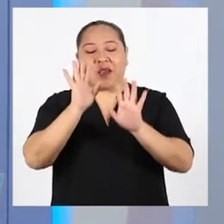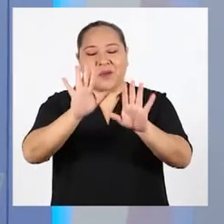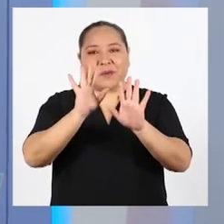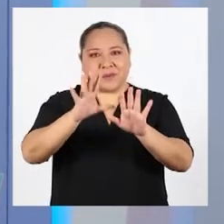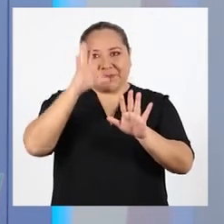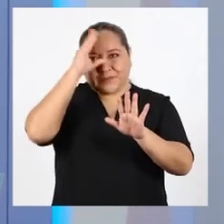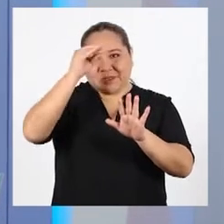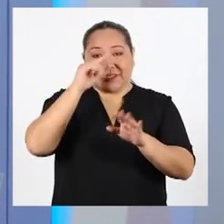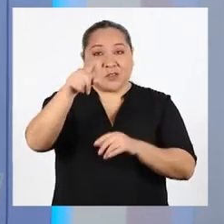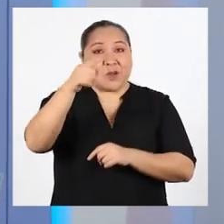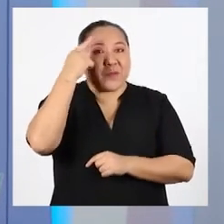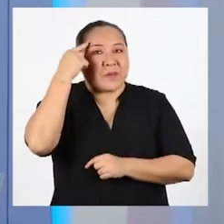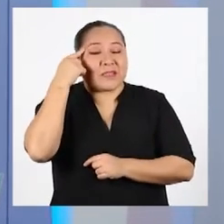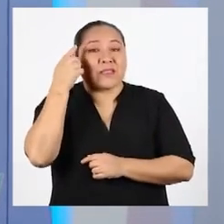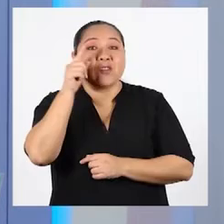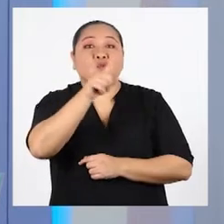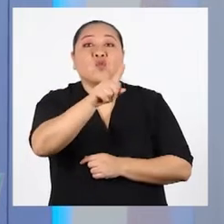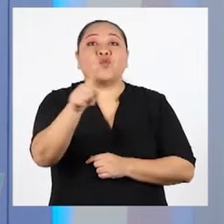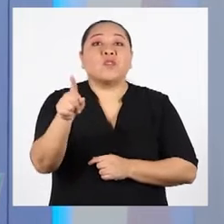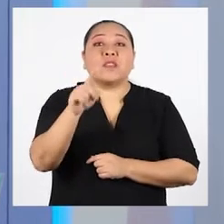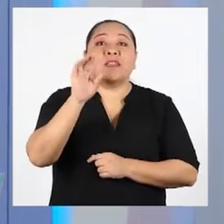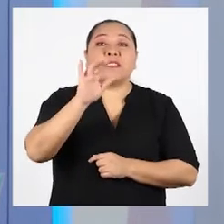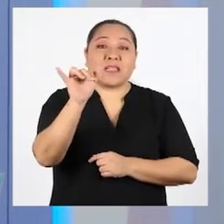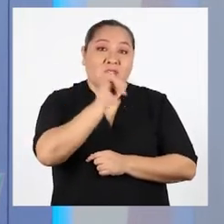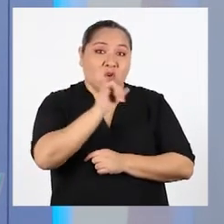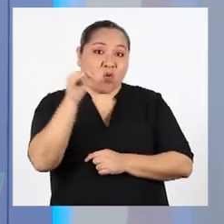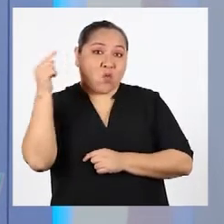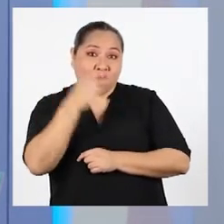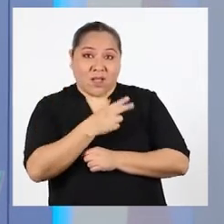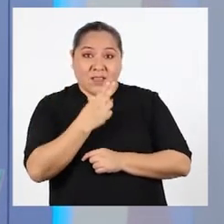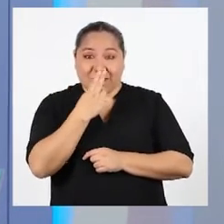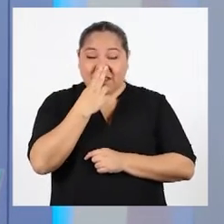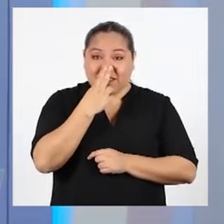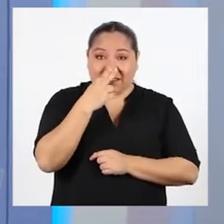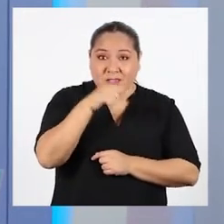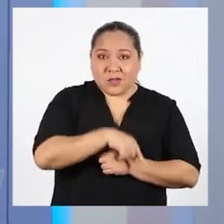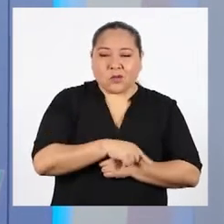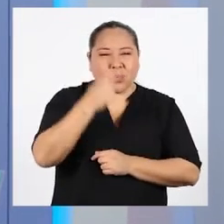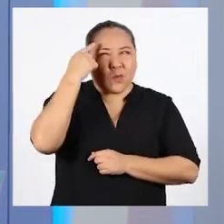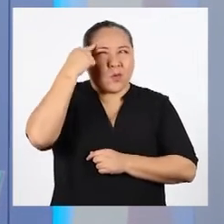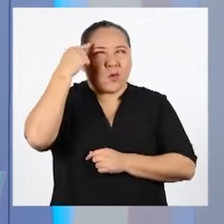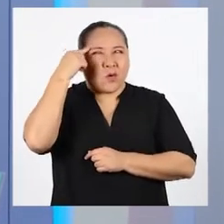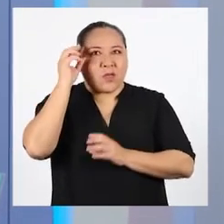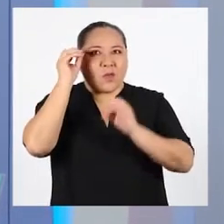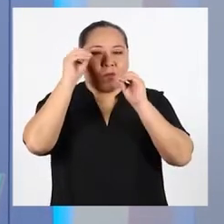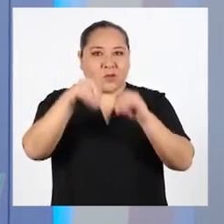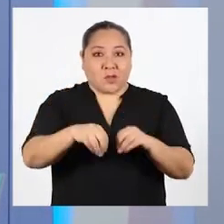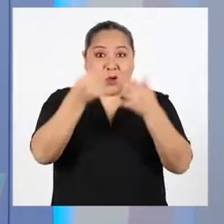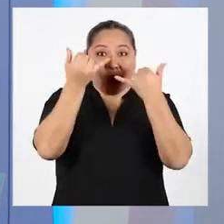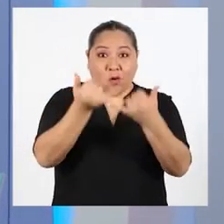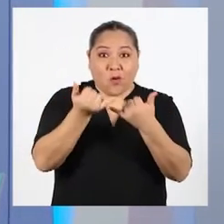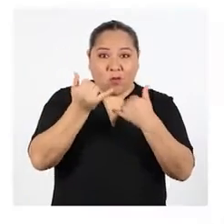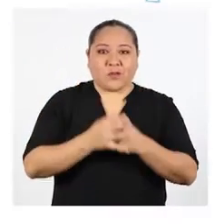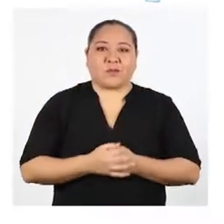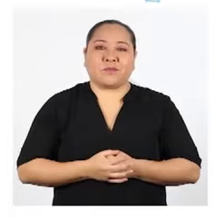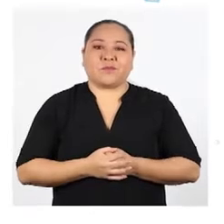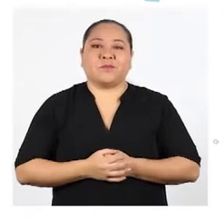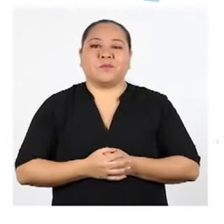ver, chicas y chicos, ¿qué les parece si ustedes, al igual que Tocino, se plantean para el día de